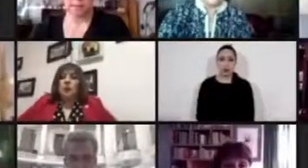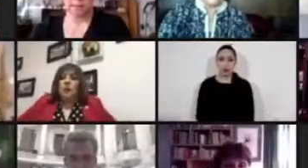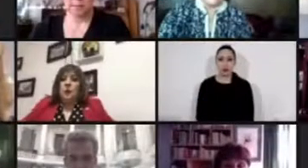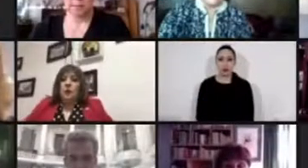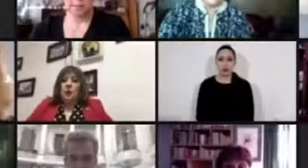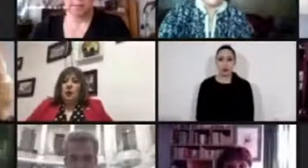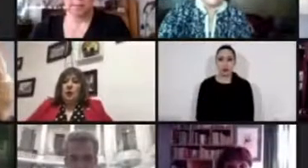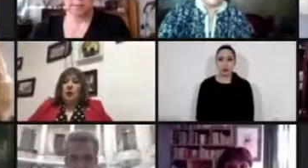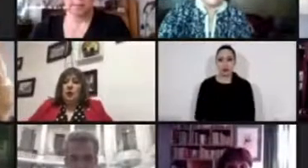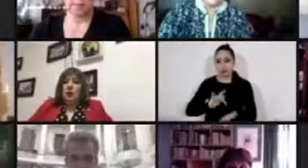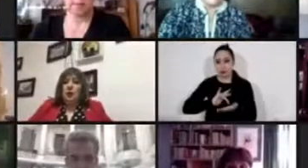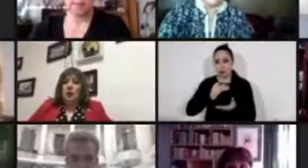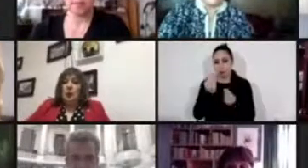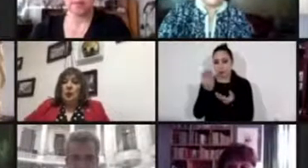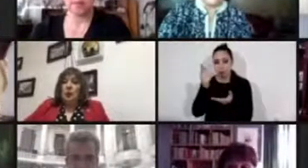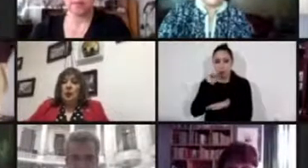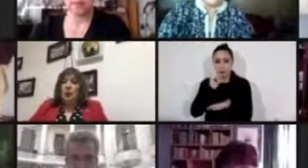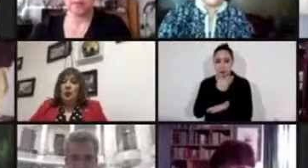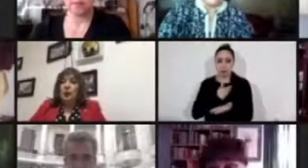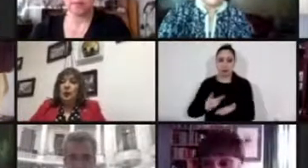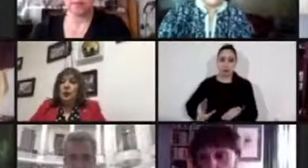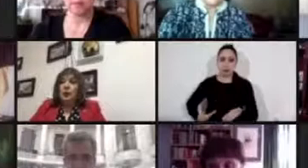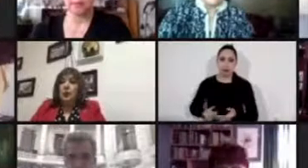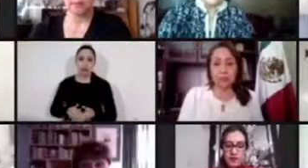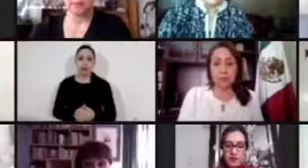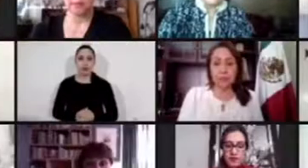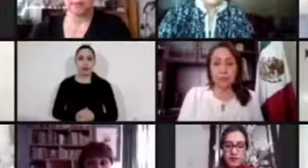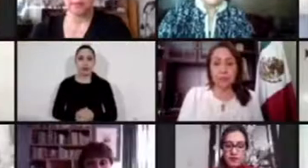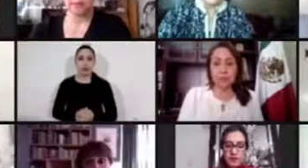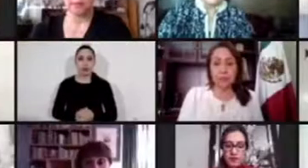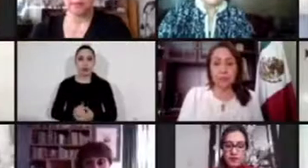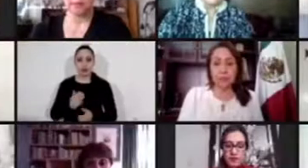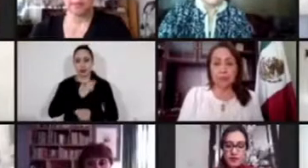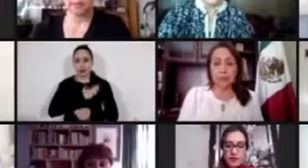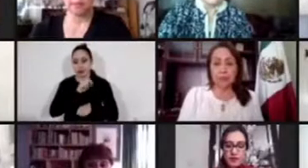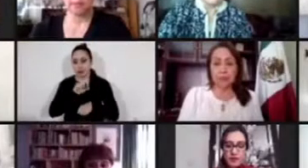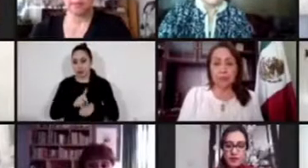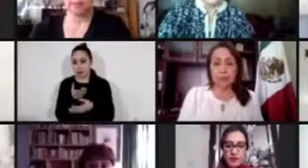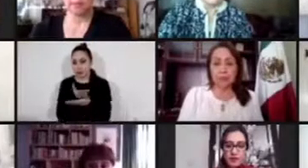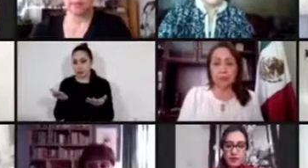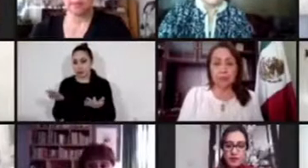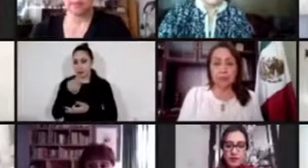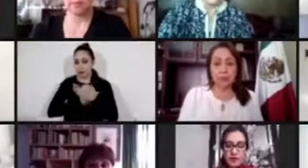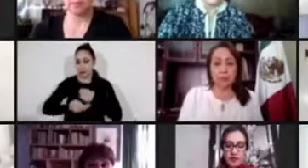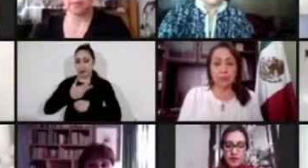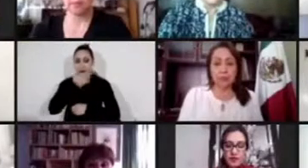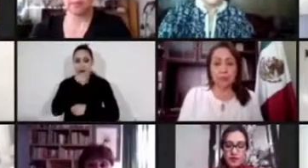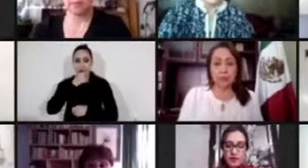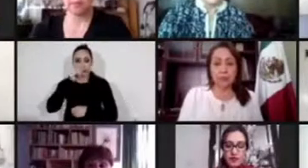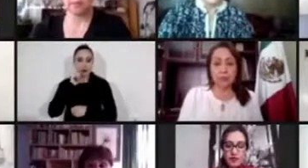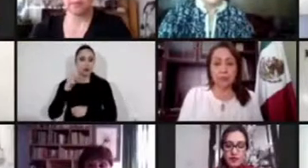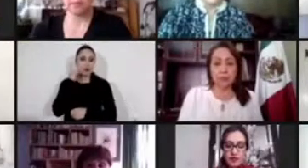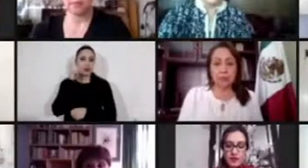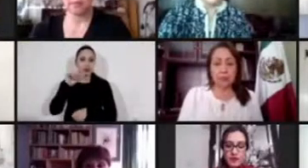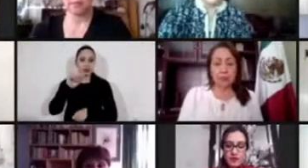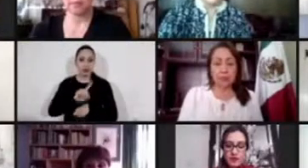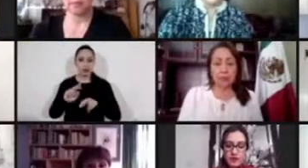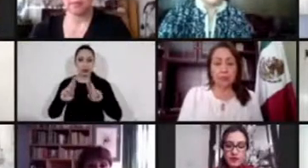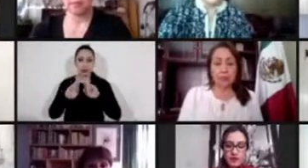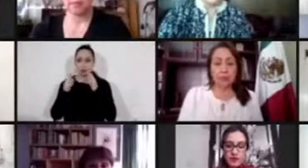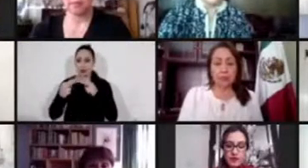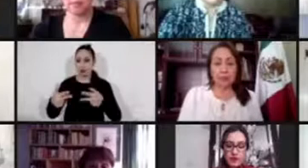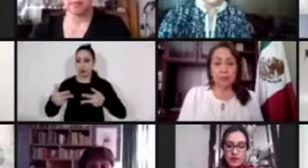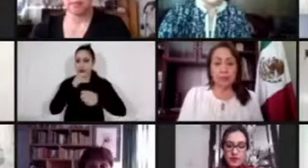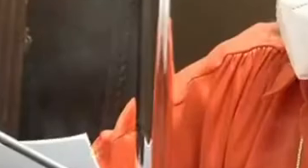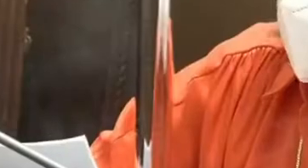Muchas gracias, diputada presidenta. Buenos días a las y los asistentes a esta sesión solemne y personas que